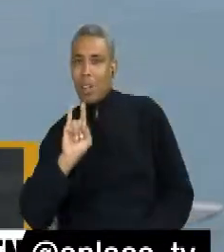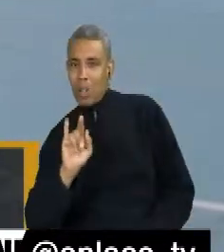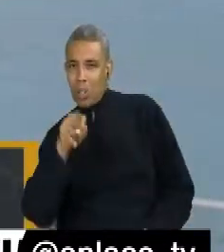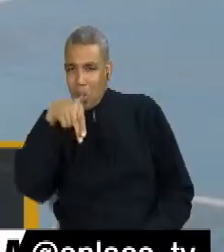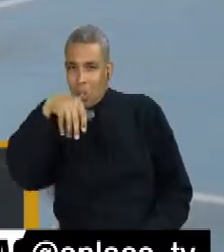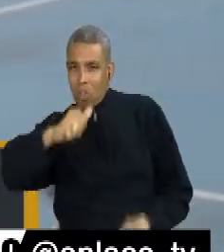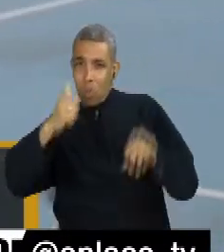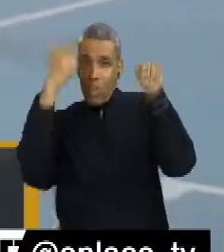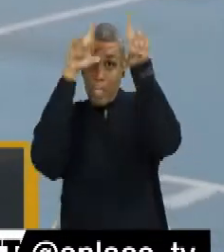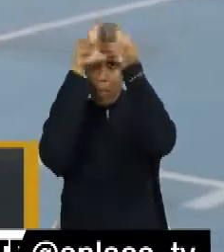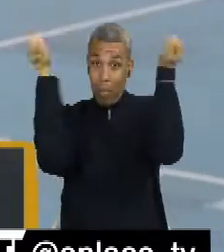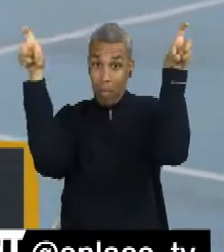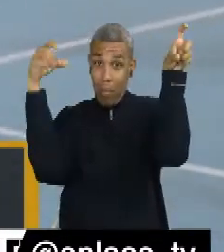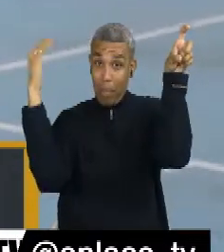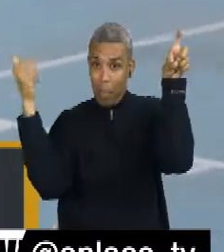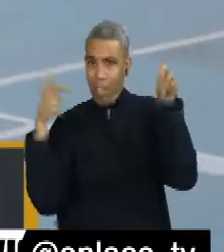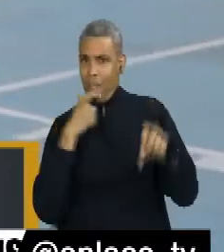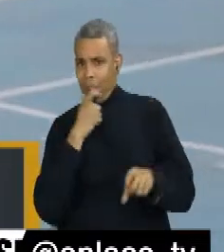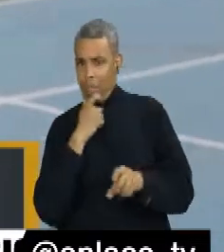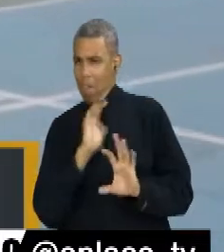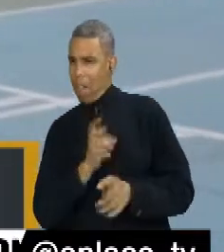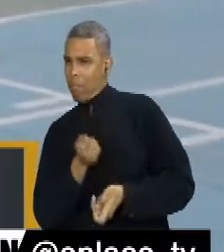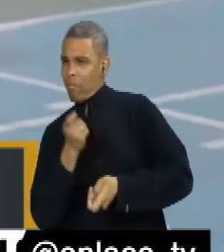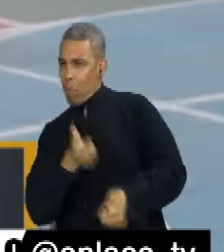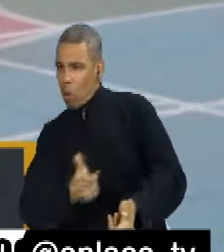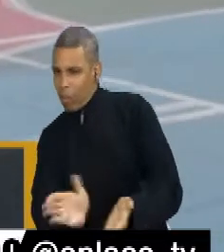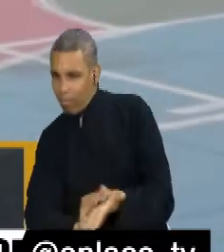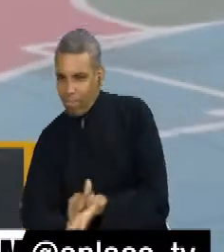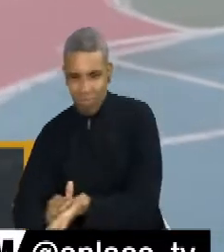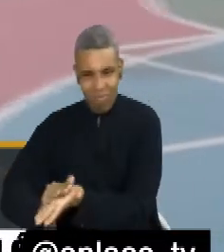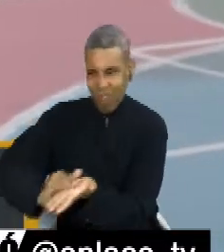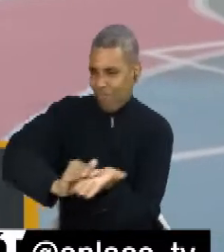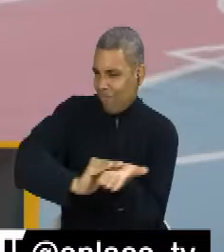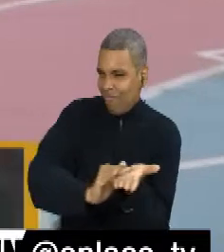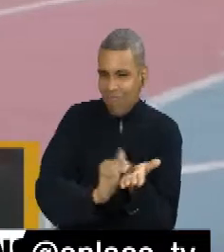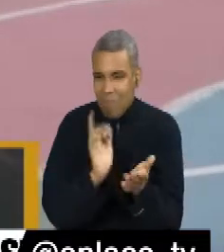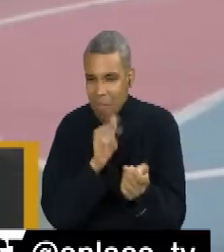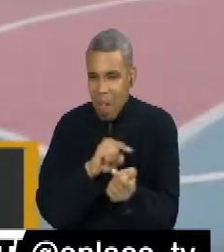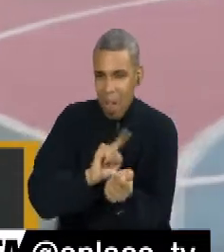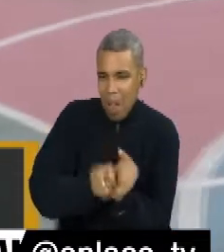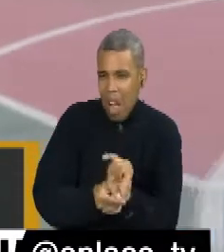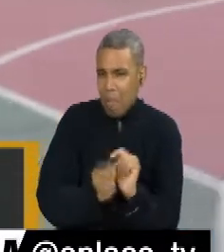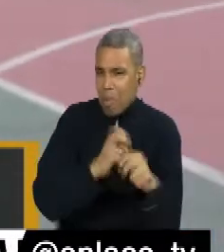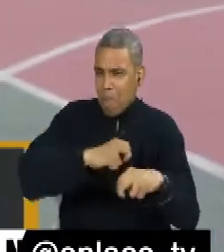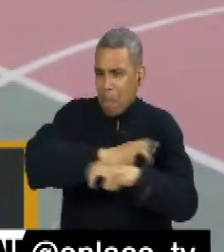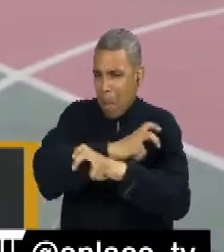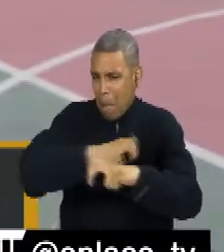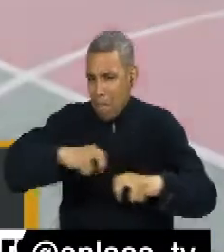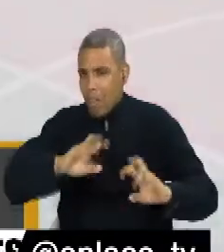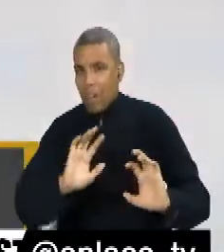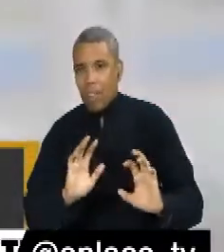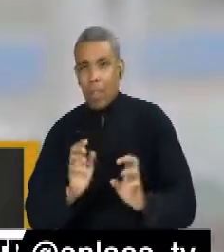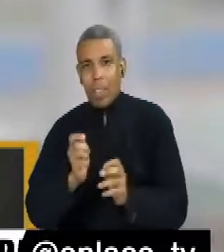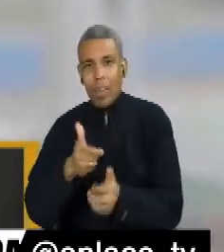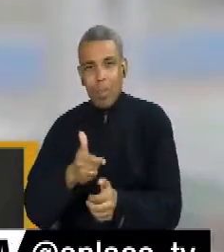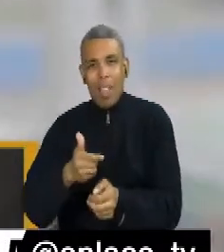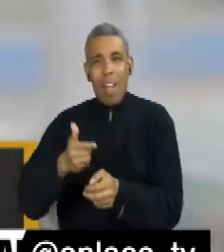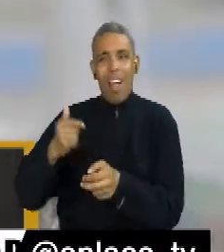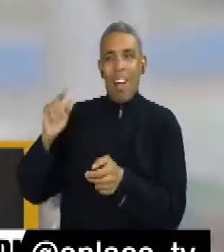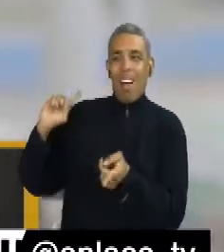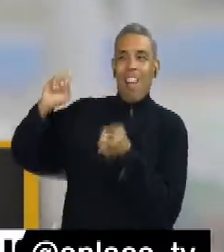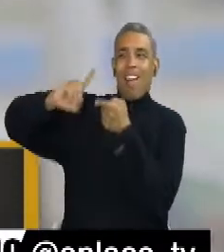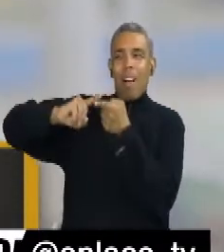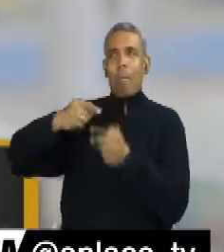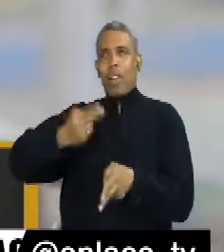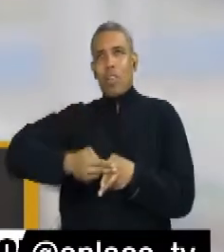publicidad. Y de ahí hay una parte de Barranca Bermeja que conoce la polideportiva del Gonzalo Jiménez de Quesada como